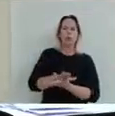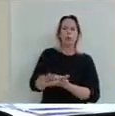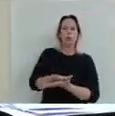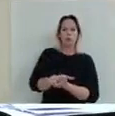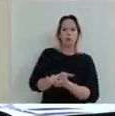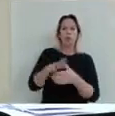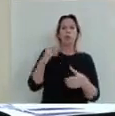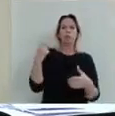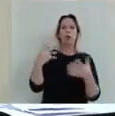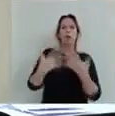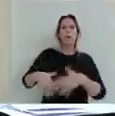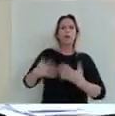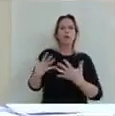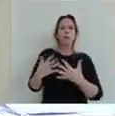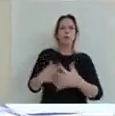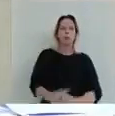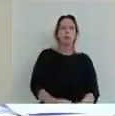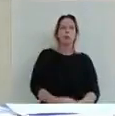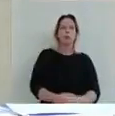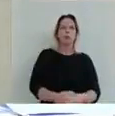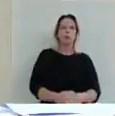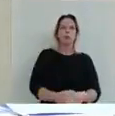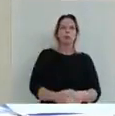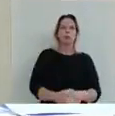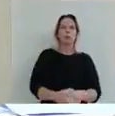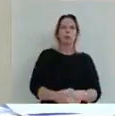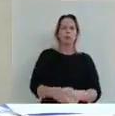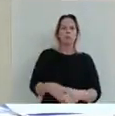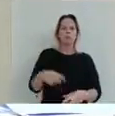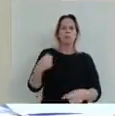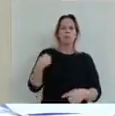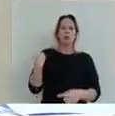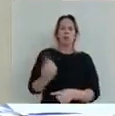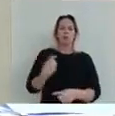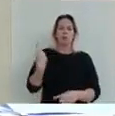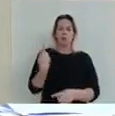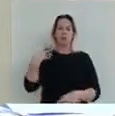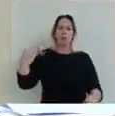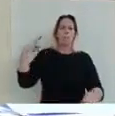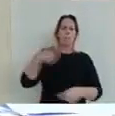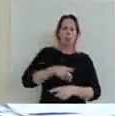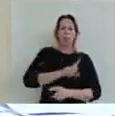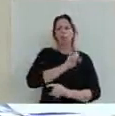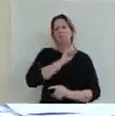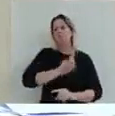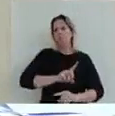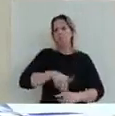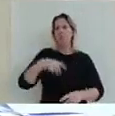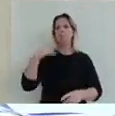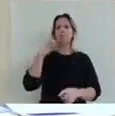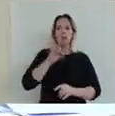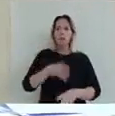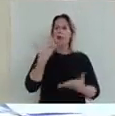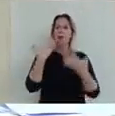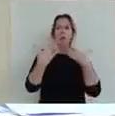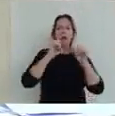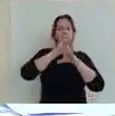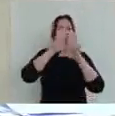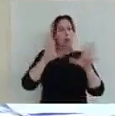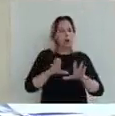dar. Porque acá no es una cuestión de que se ataque a alguien. Nosotros estamos queriendo, inclusive a través de una nota lo hemos hecho, queremos